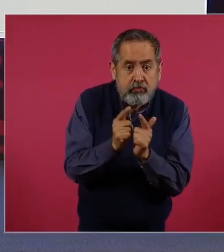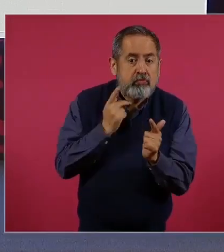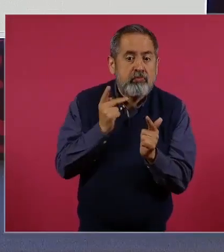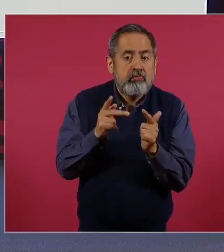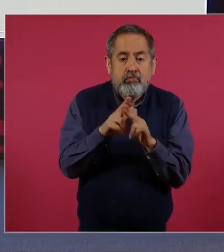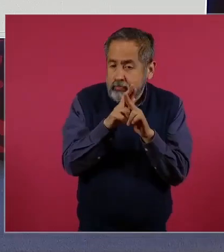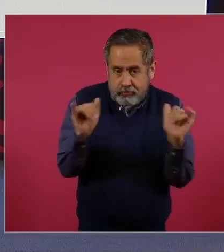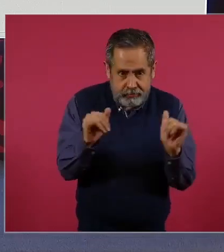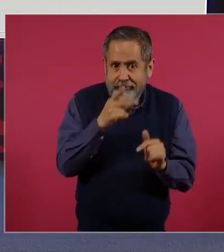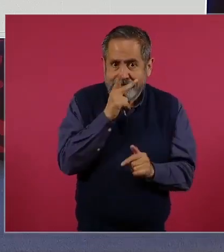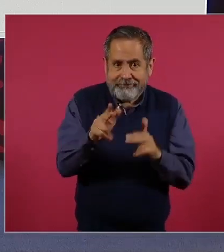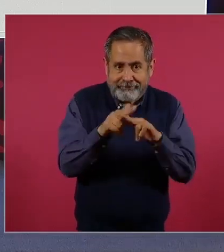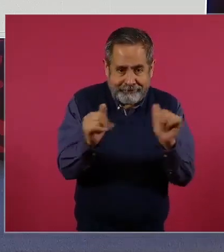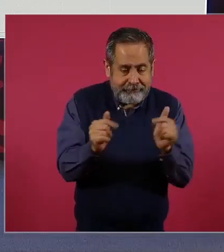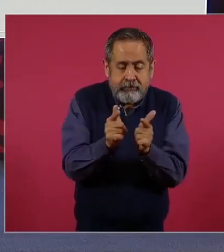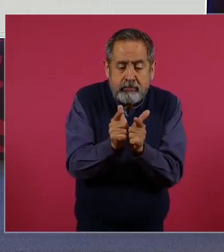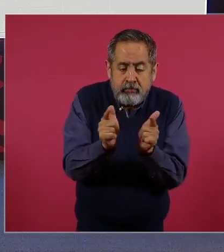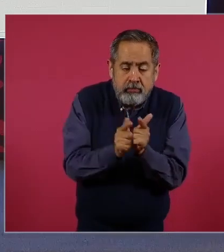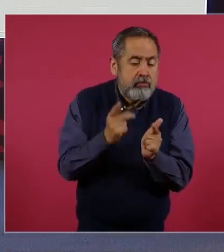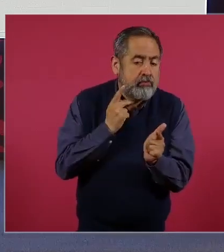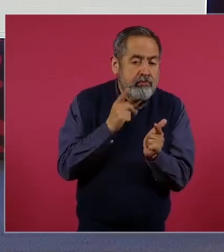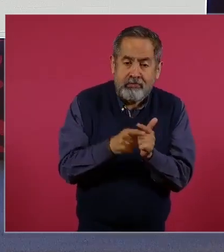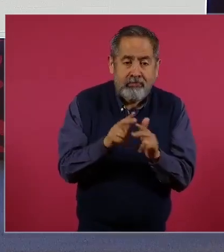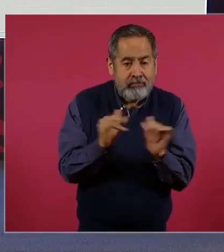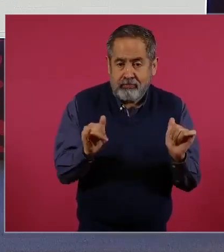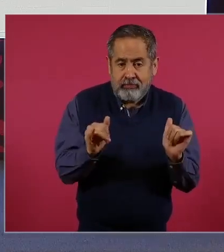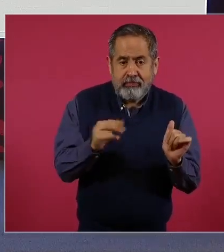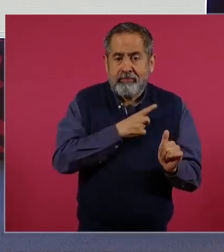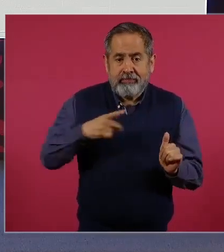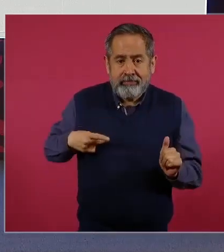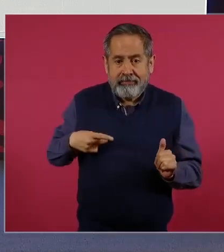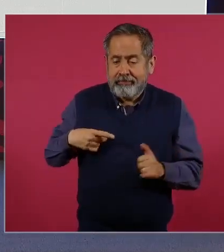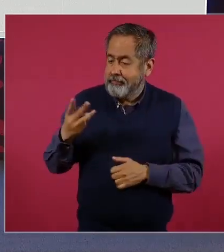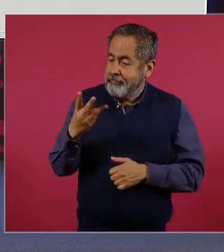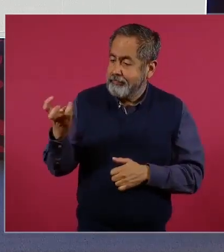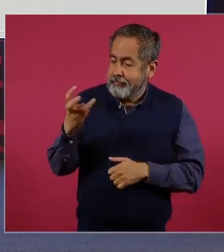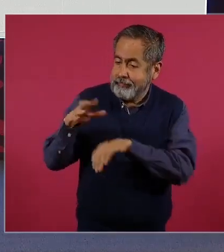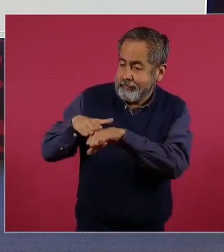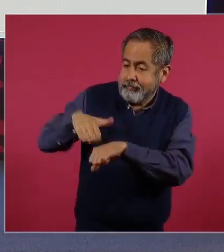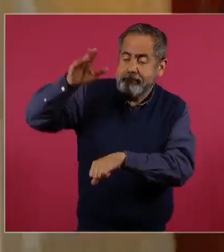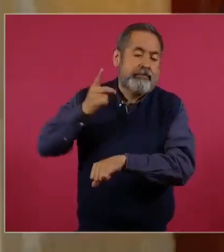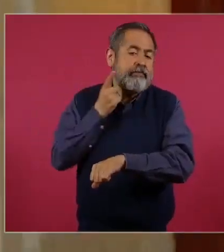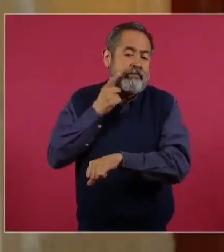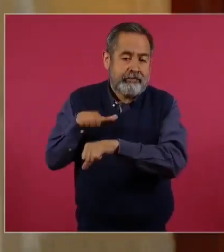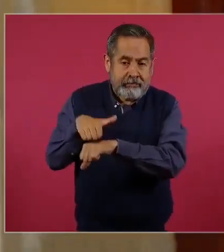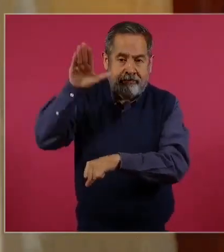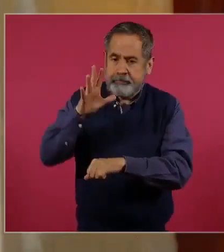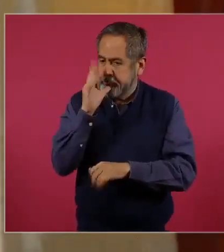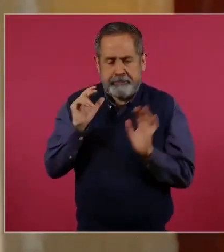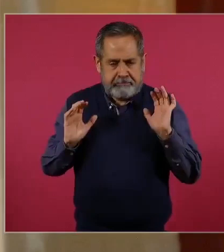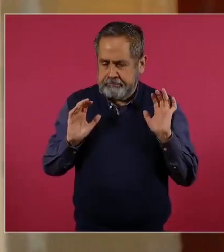dice ningún partido político, podrá contar con más de 300 diputados por